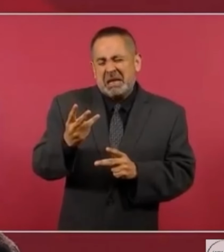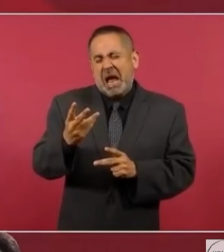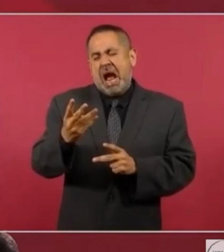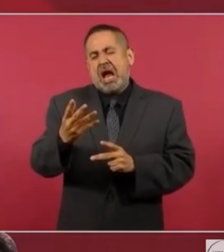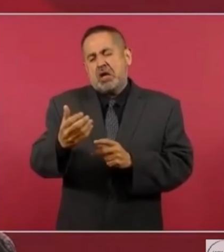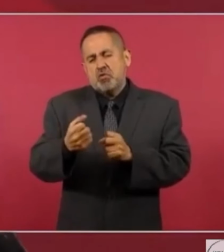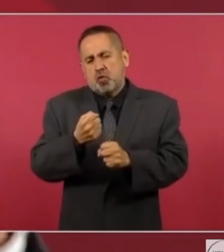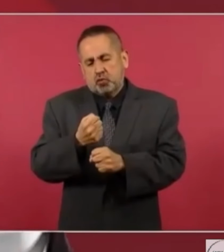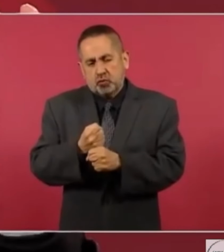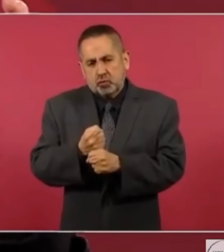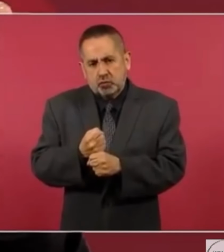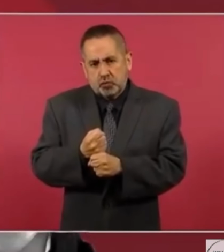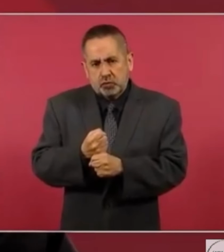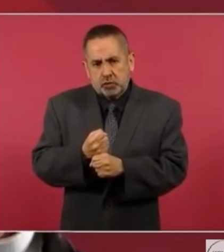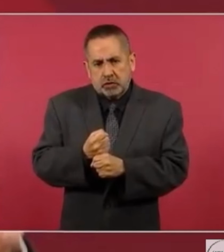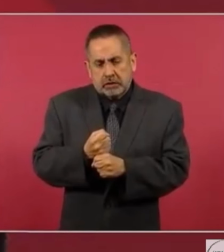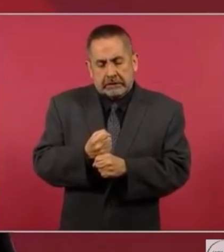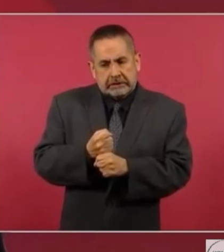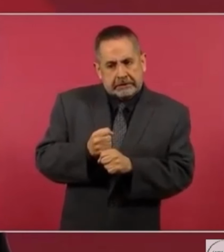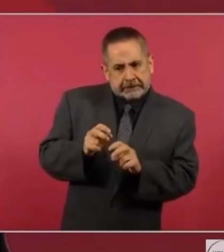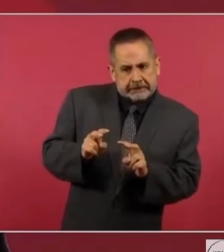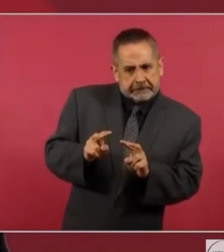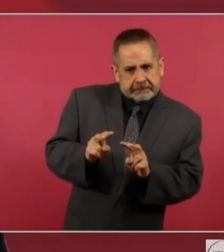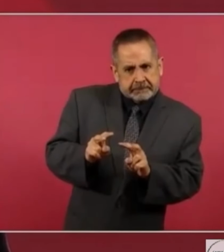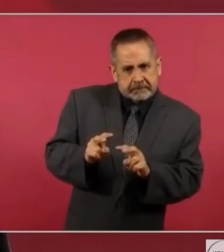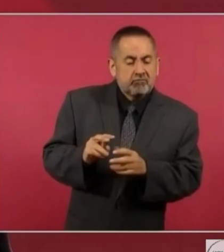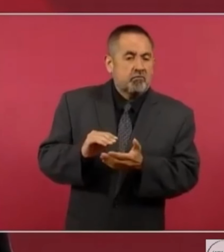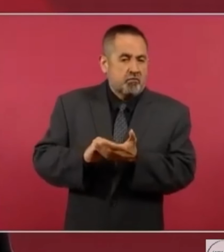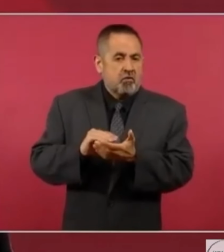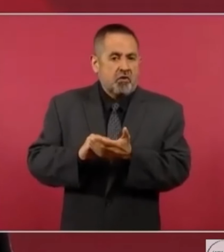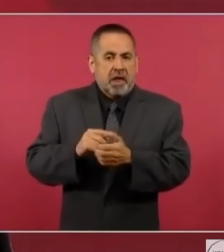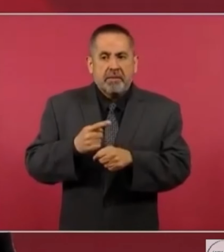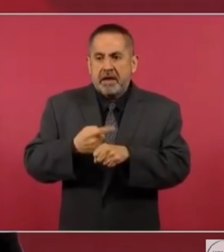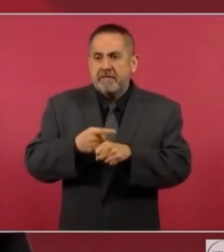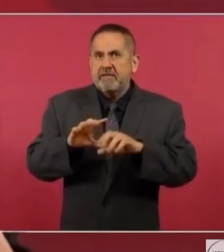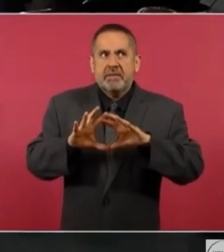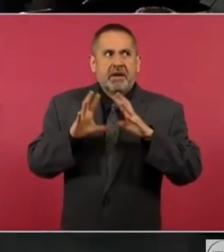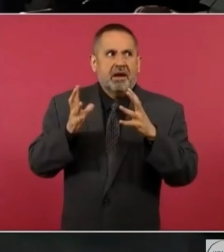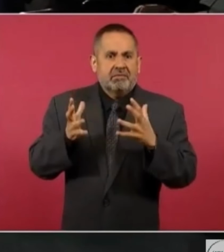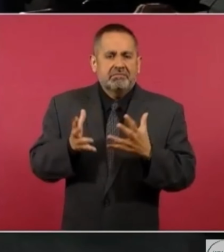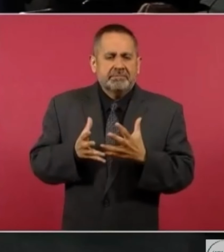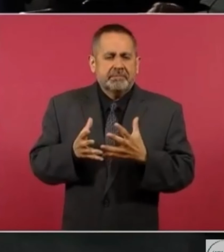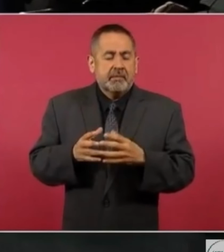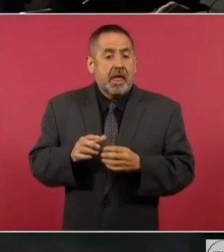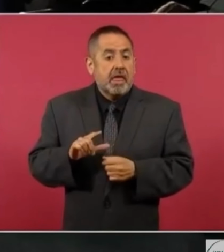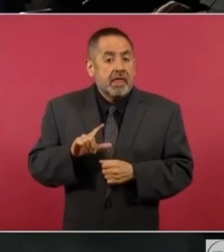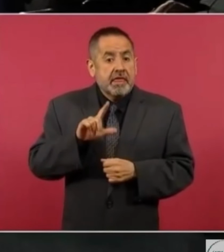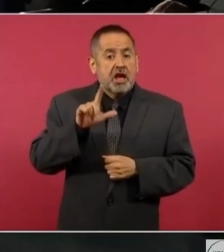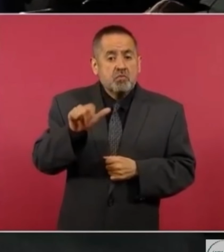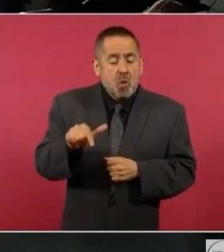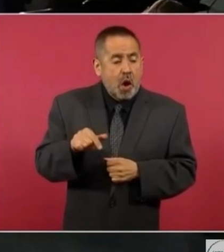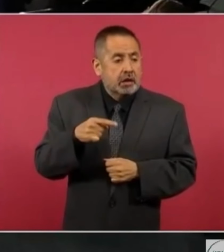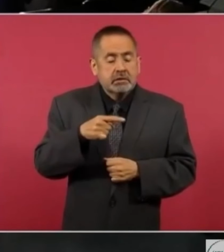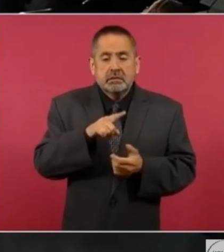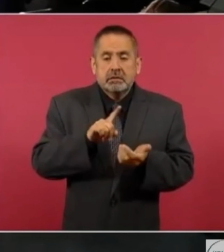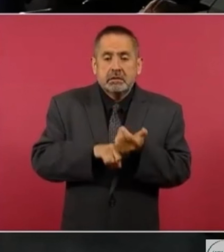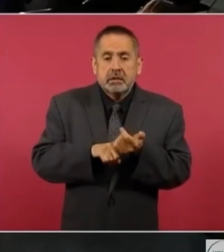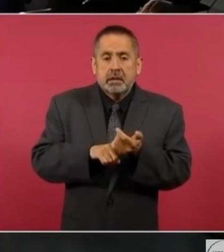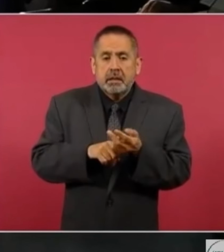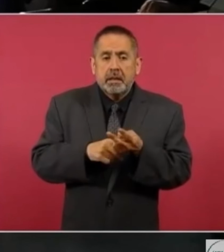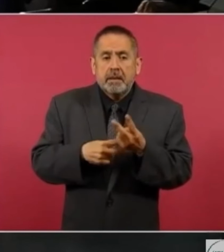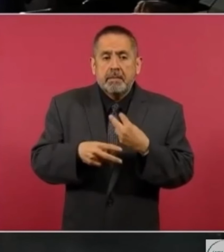más, permanecen con una grave afección a la especie humana. Pero después empiezan a entrar en un